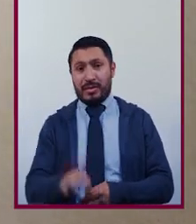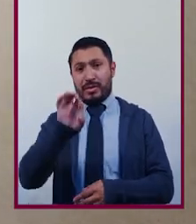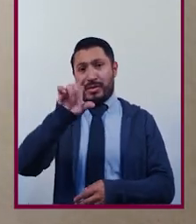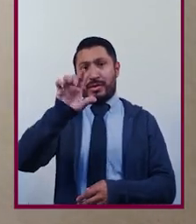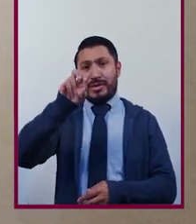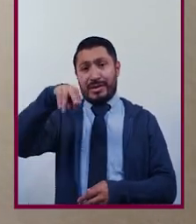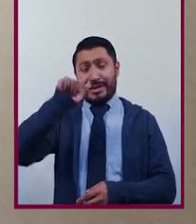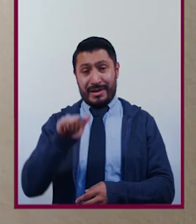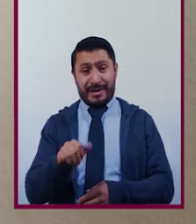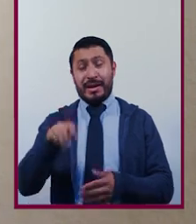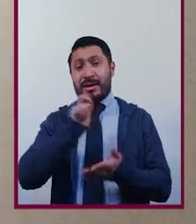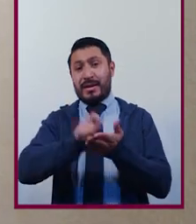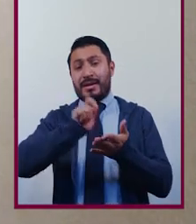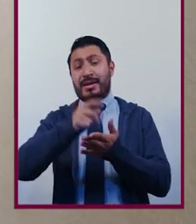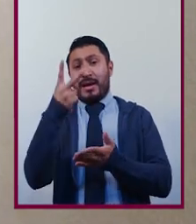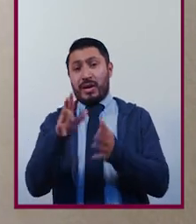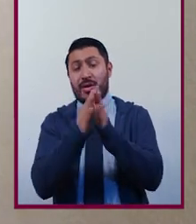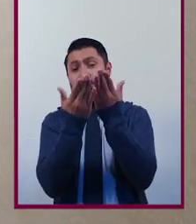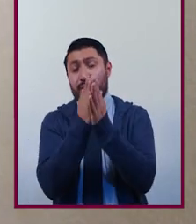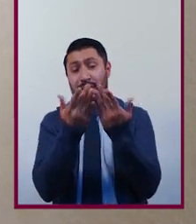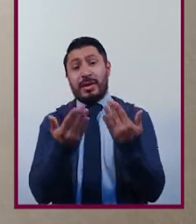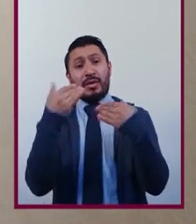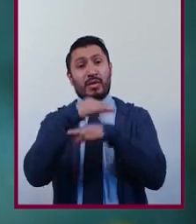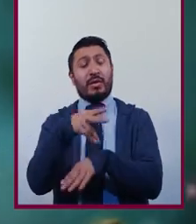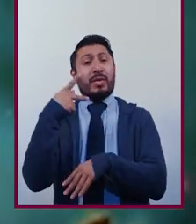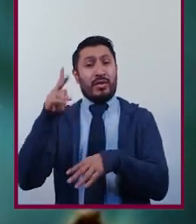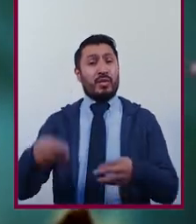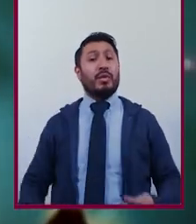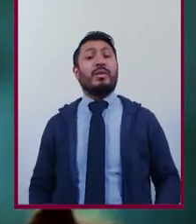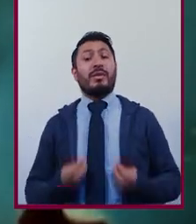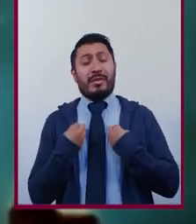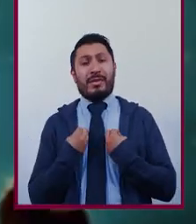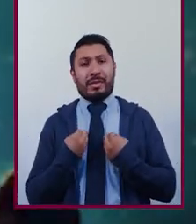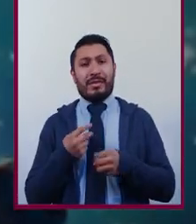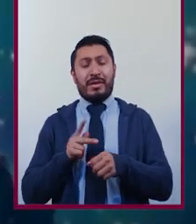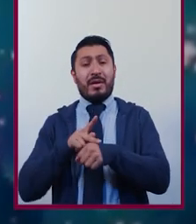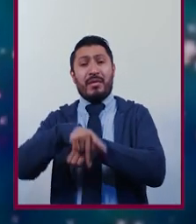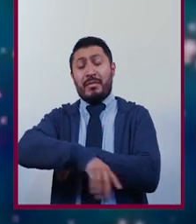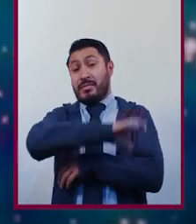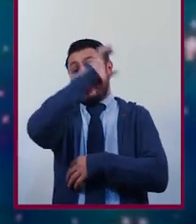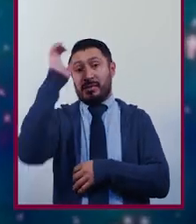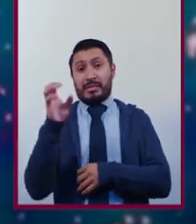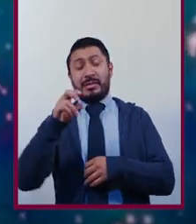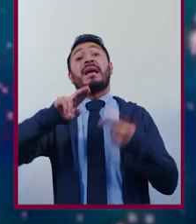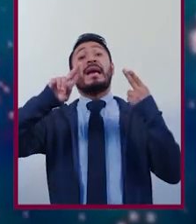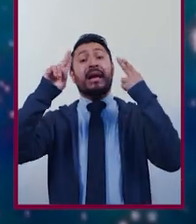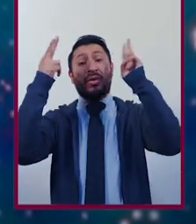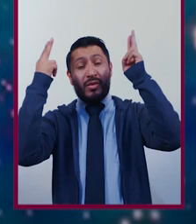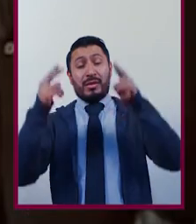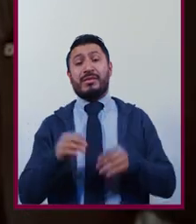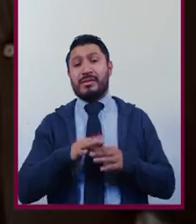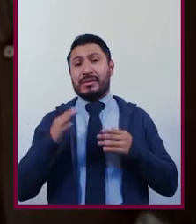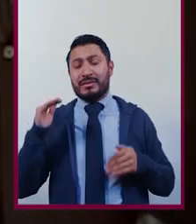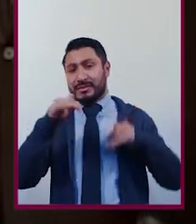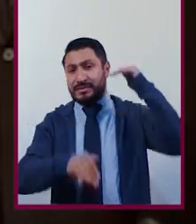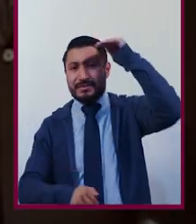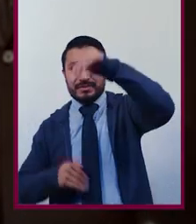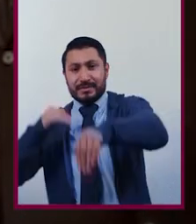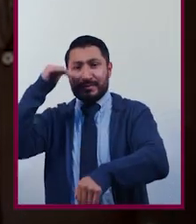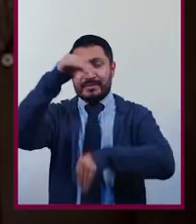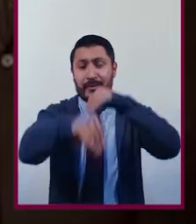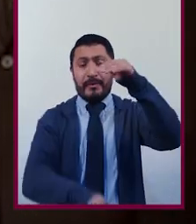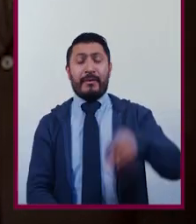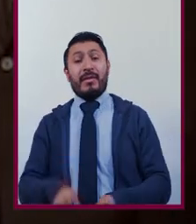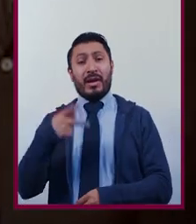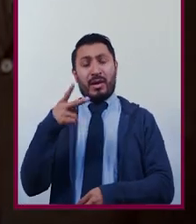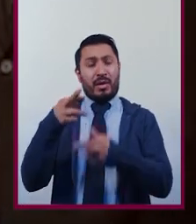Poniatowska, ha escrito dos libros formidables al respecto de su vida, La piel del cielo y El universo o nada. Los restos mortales